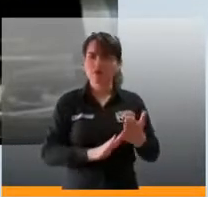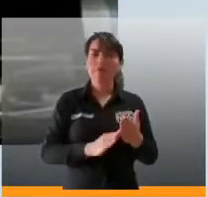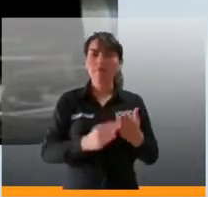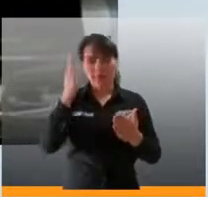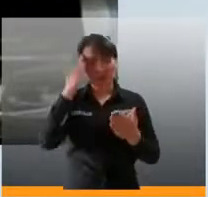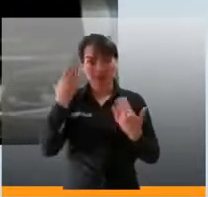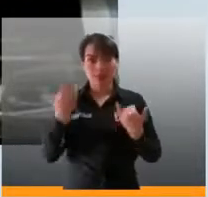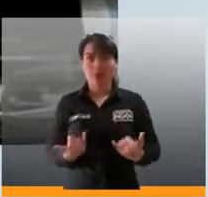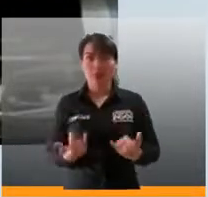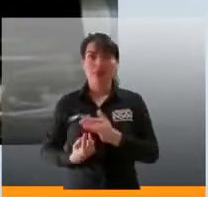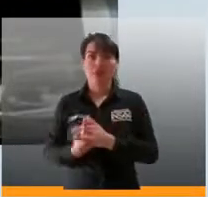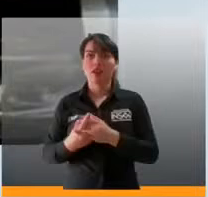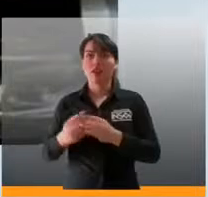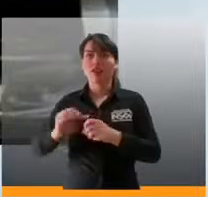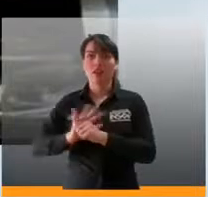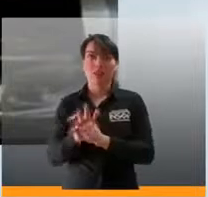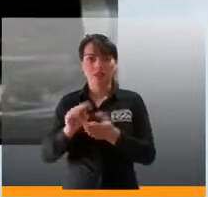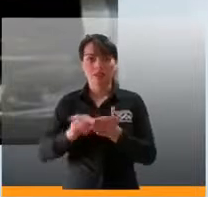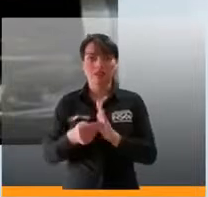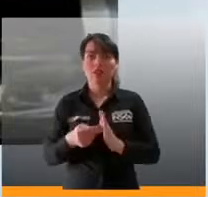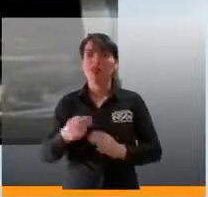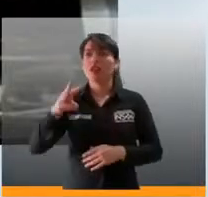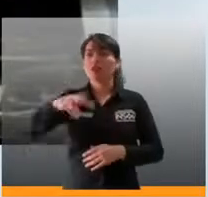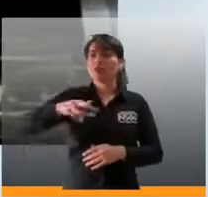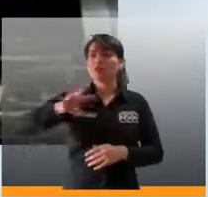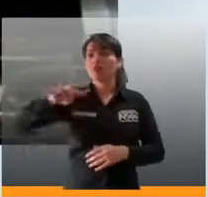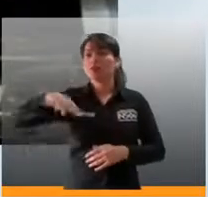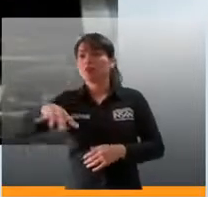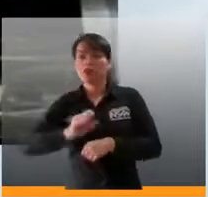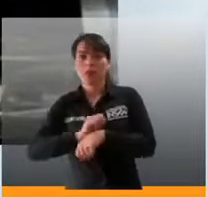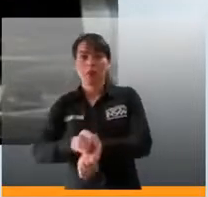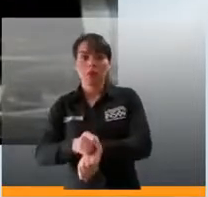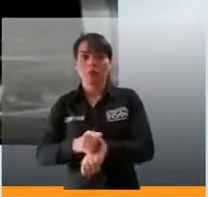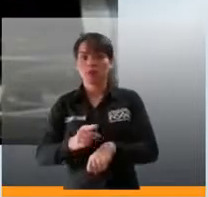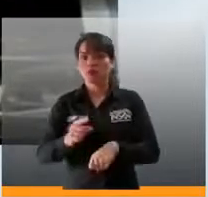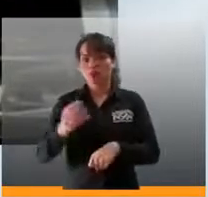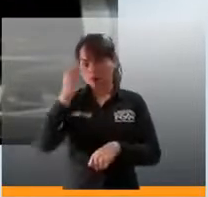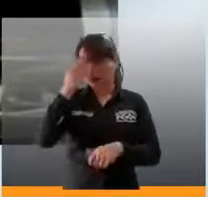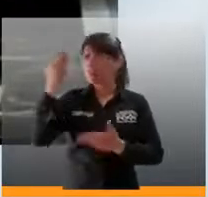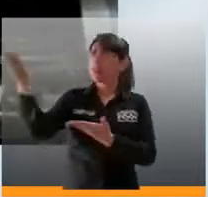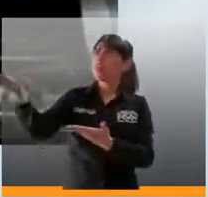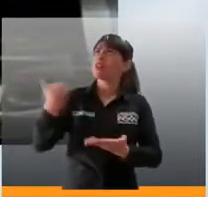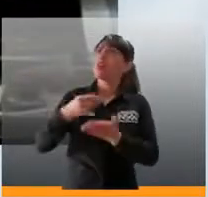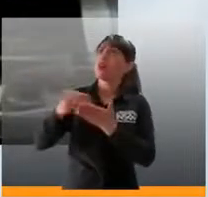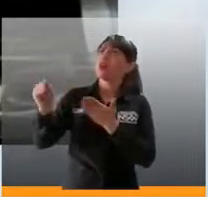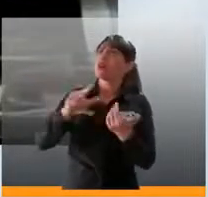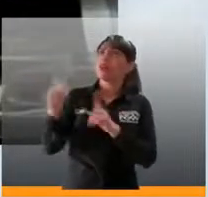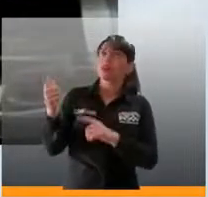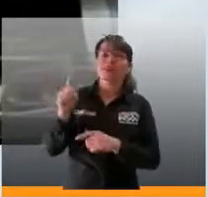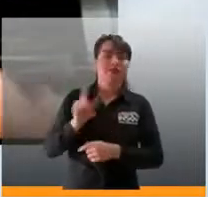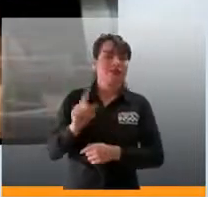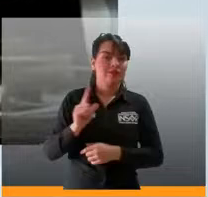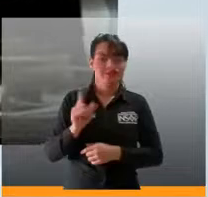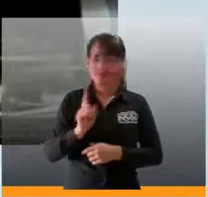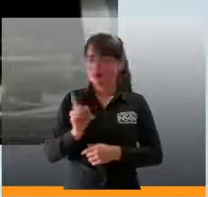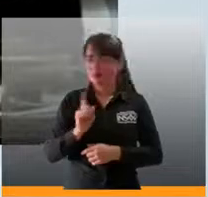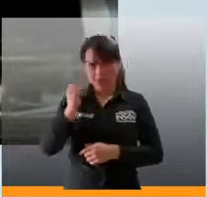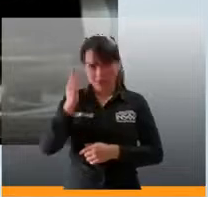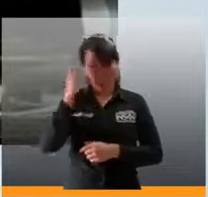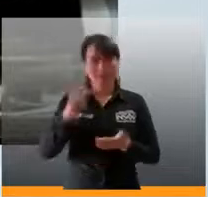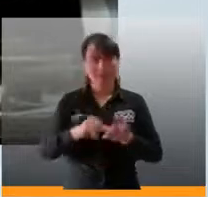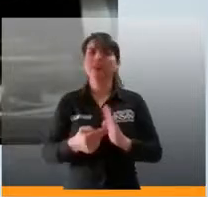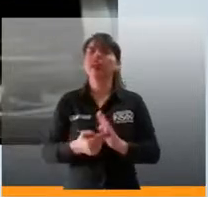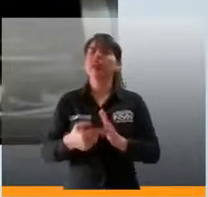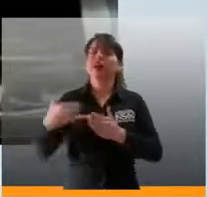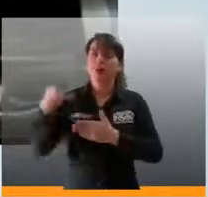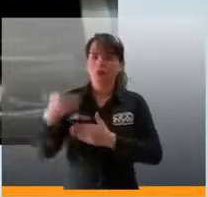no se improvisa en 3-4 meses. Eso no llega por Amazon, ¿no? Esto es una inversión de largo plazo y